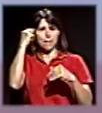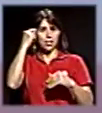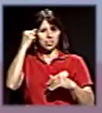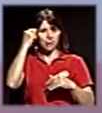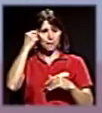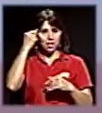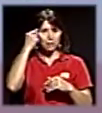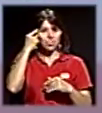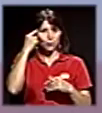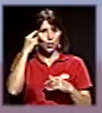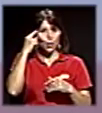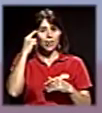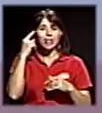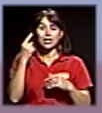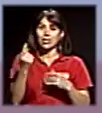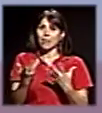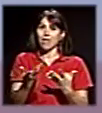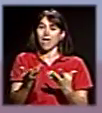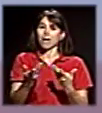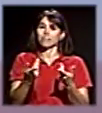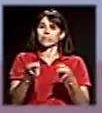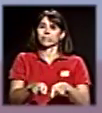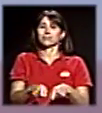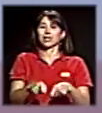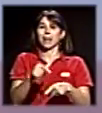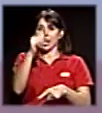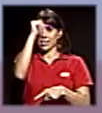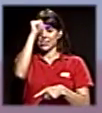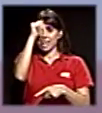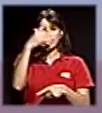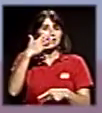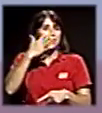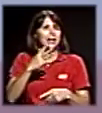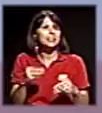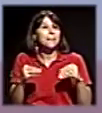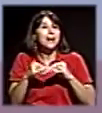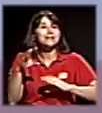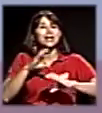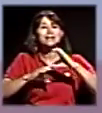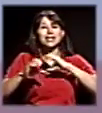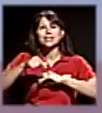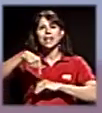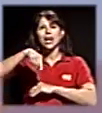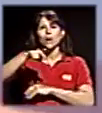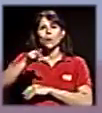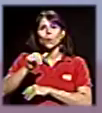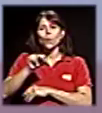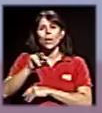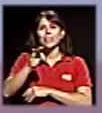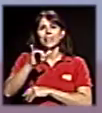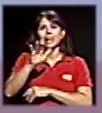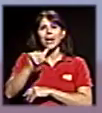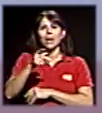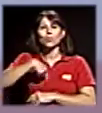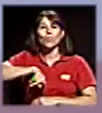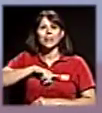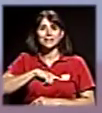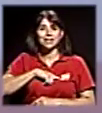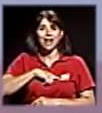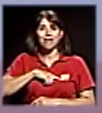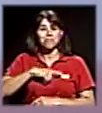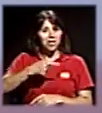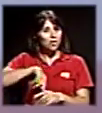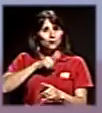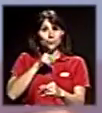producido la India que se parece más a la ciencia cuántica nuestra actual que llegamos al mismo lugar a través de la ciencia